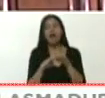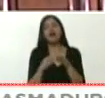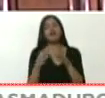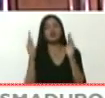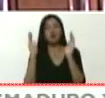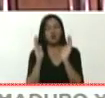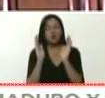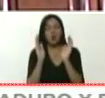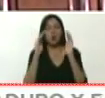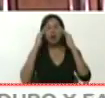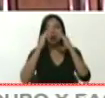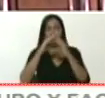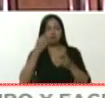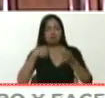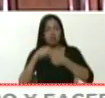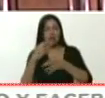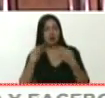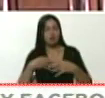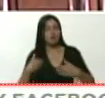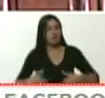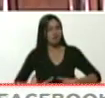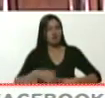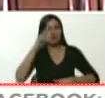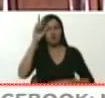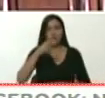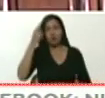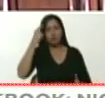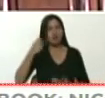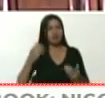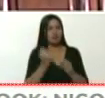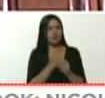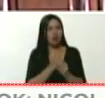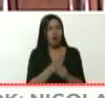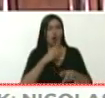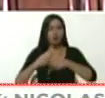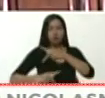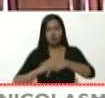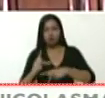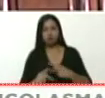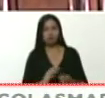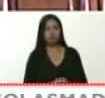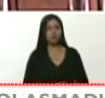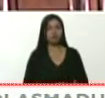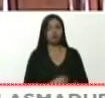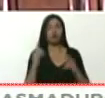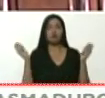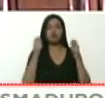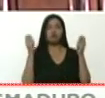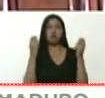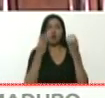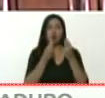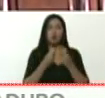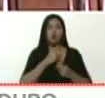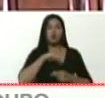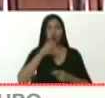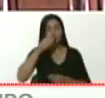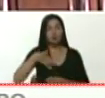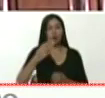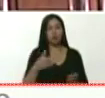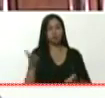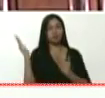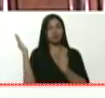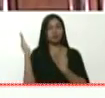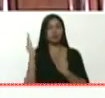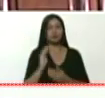querido compatriota, haciendo un esfuerzo todos los días por el trabajo, la producción y la prosperidad económica de nuestro pueblo.